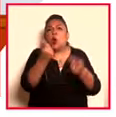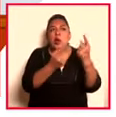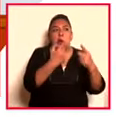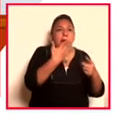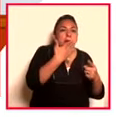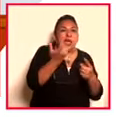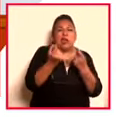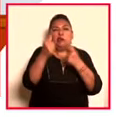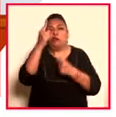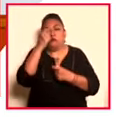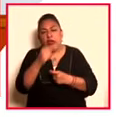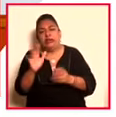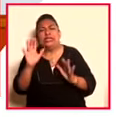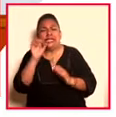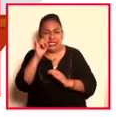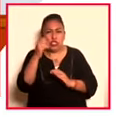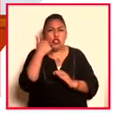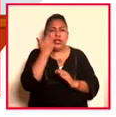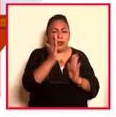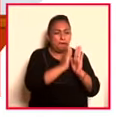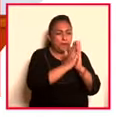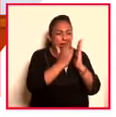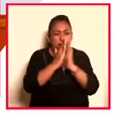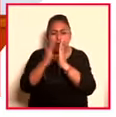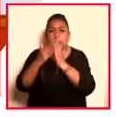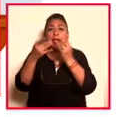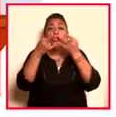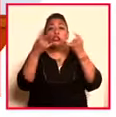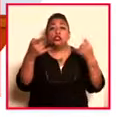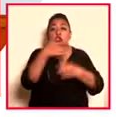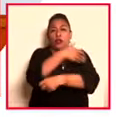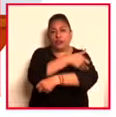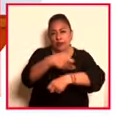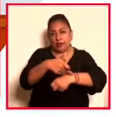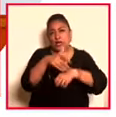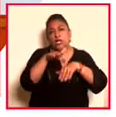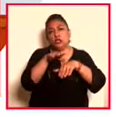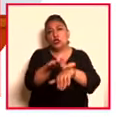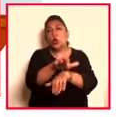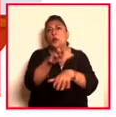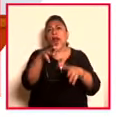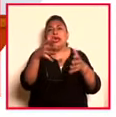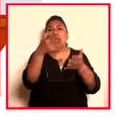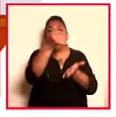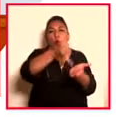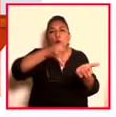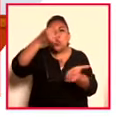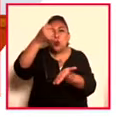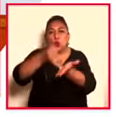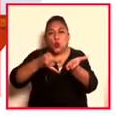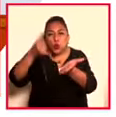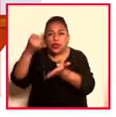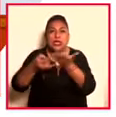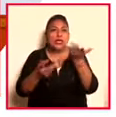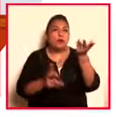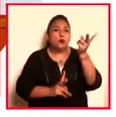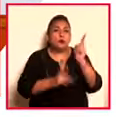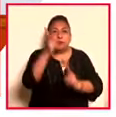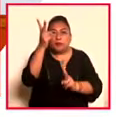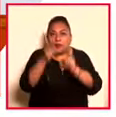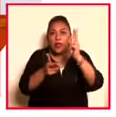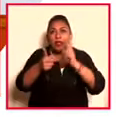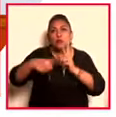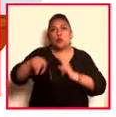hacer una serie de volúmenes de historia familiar en relación a los cultivos, a las plantas que hicieron posible